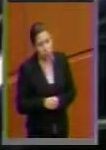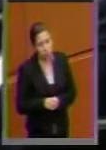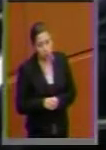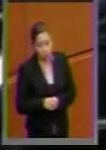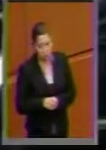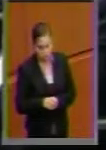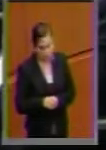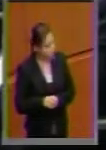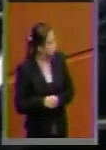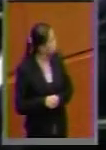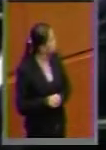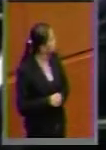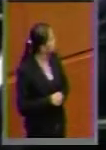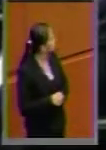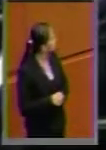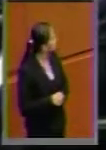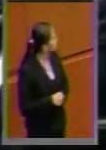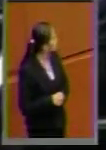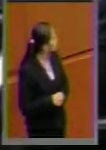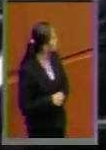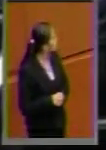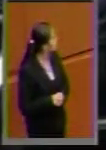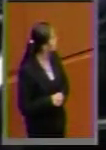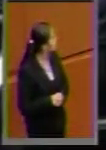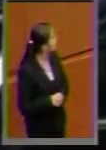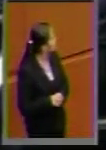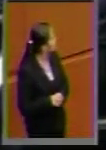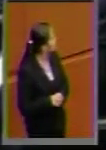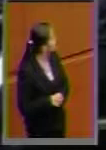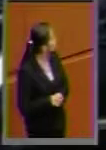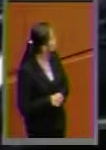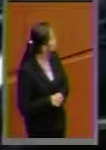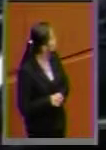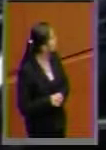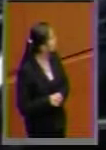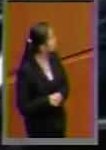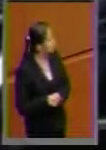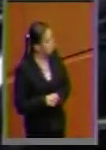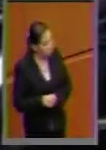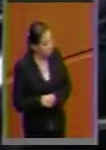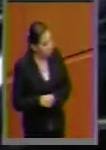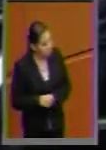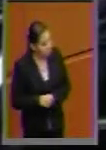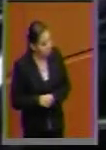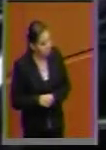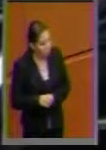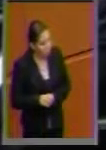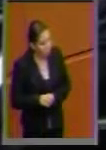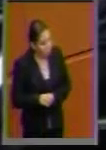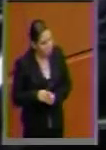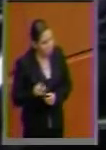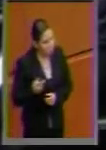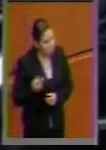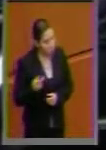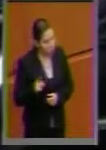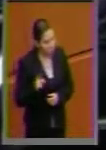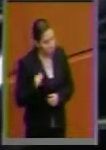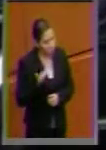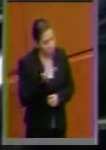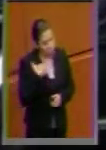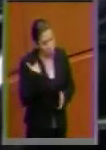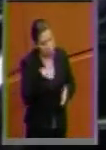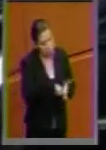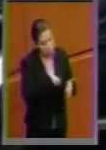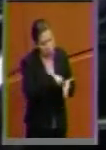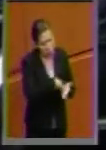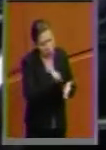artículo 19 constitucional es una ley secundaria pero son si hay que ser reformadas porque